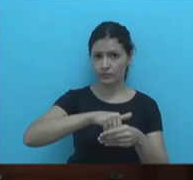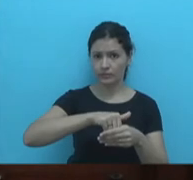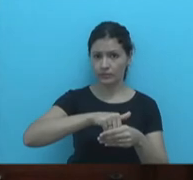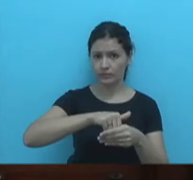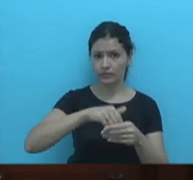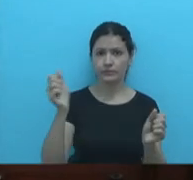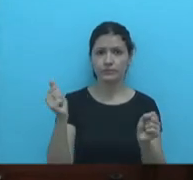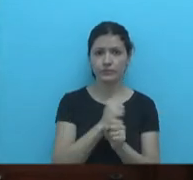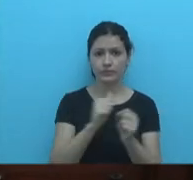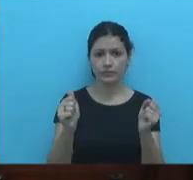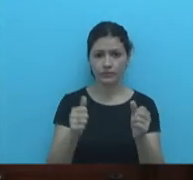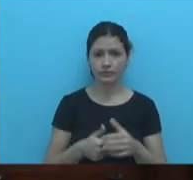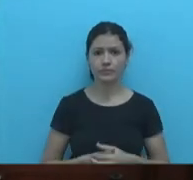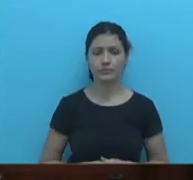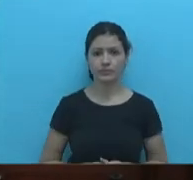Aprobado.